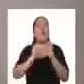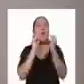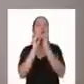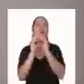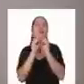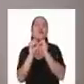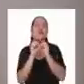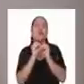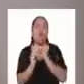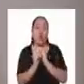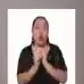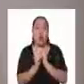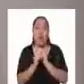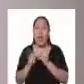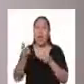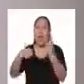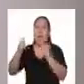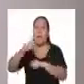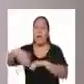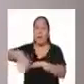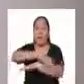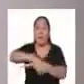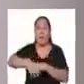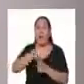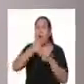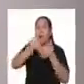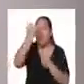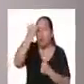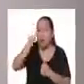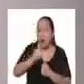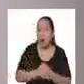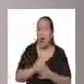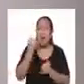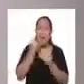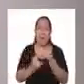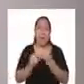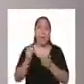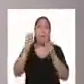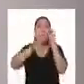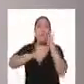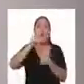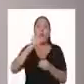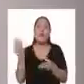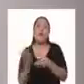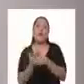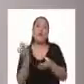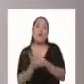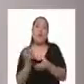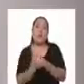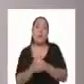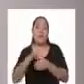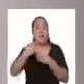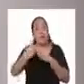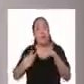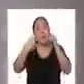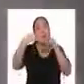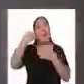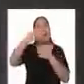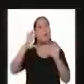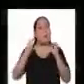ambulatorio. ¿Qué propondrías? Finalmente, no te olvides de poner todo eso en tu portafolio de evidencias. Nos vemos en la próxima clase.